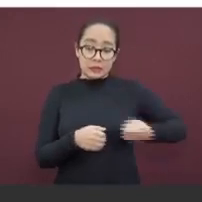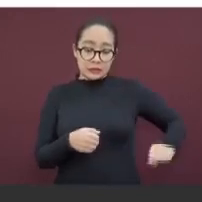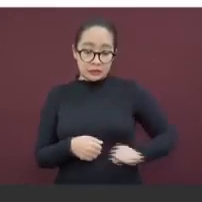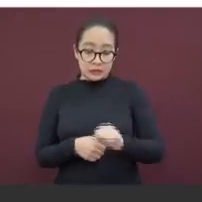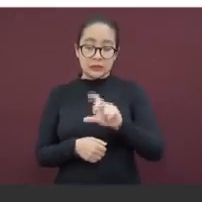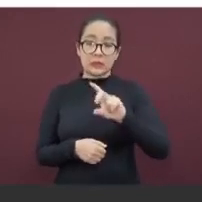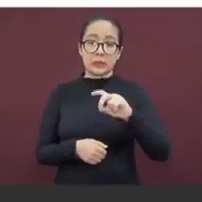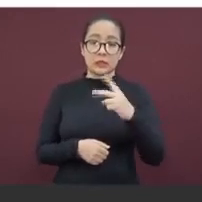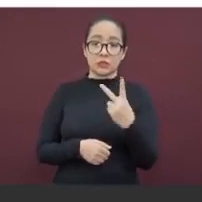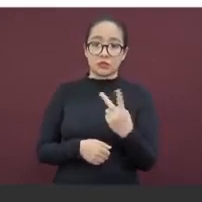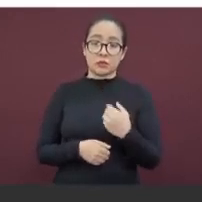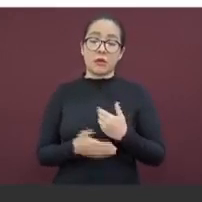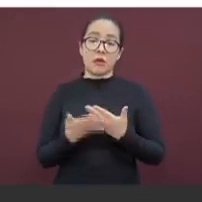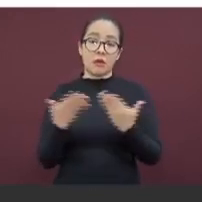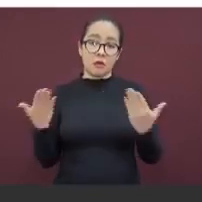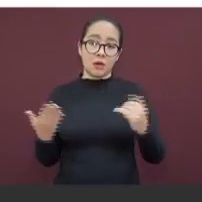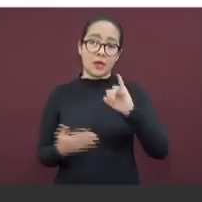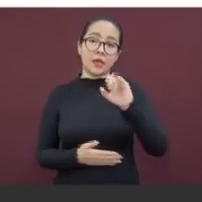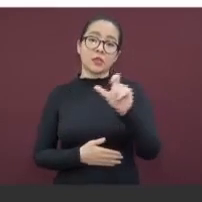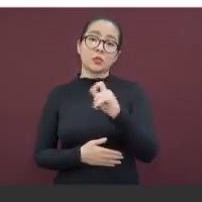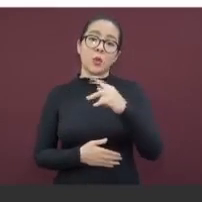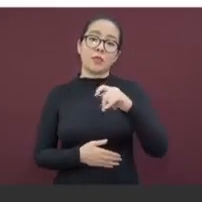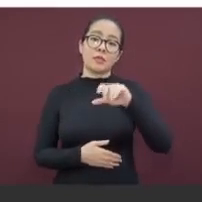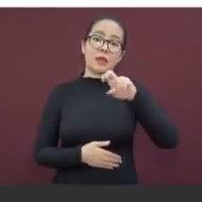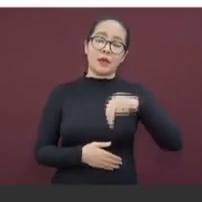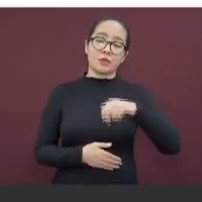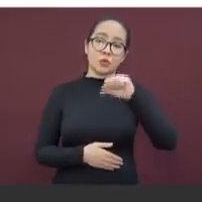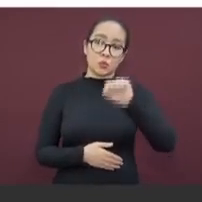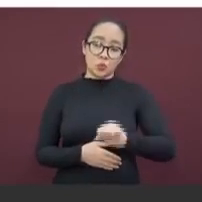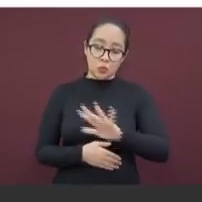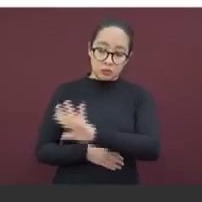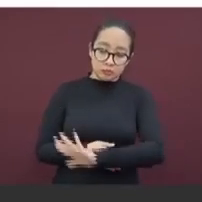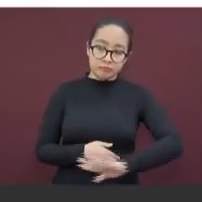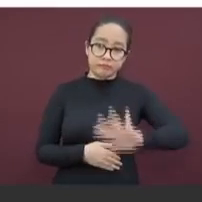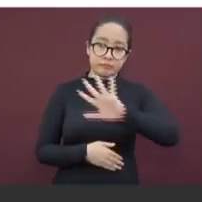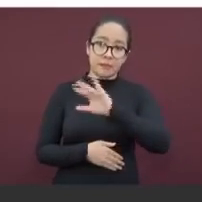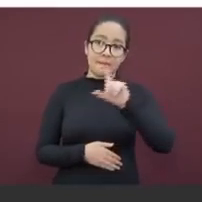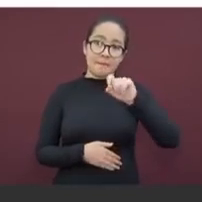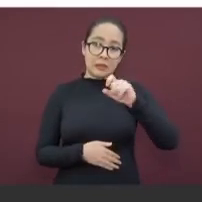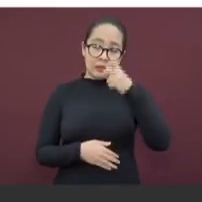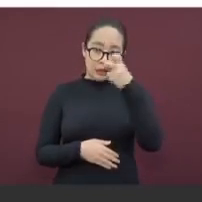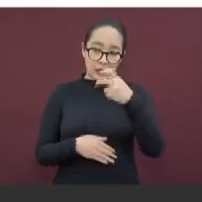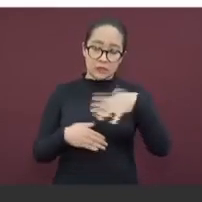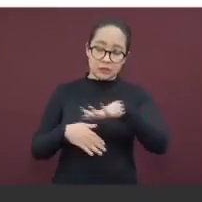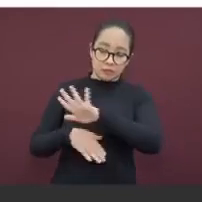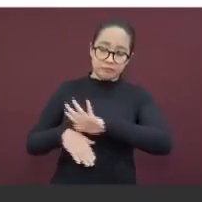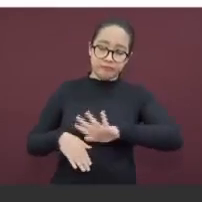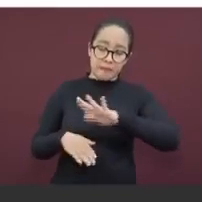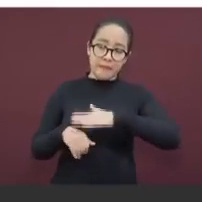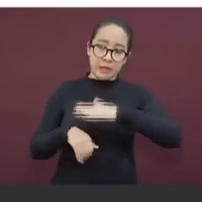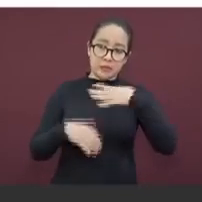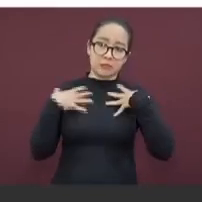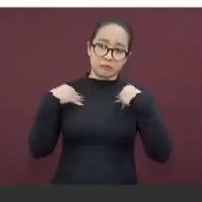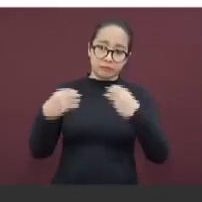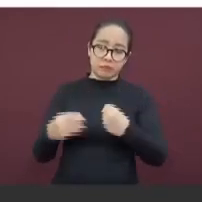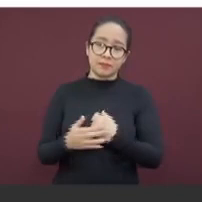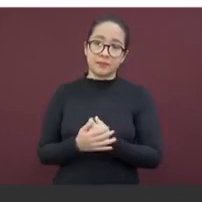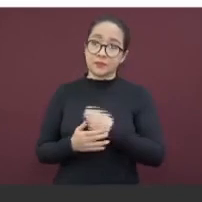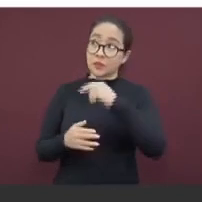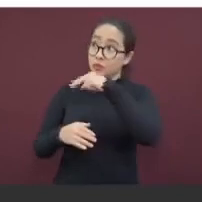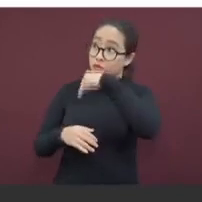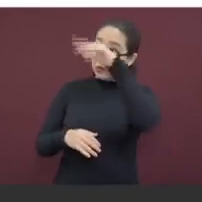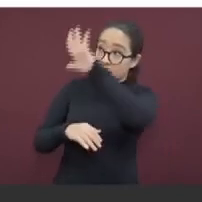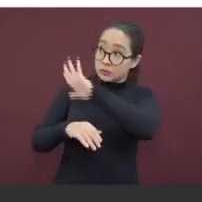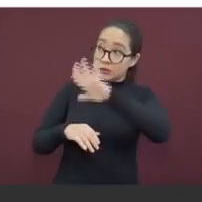32 y ahora es wat land del sureste con 20 los que más casos aportan en esa región en el norte en